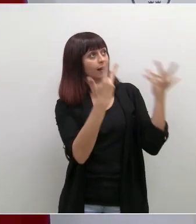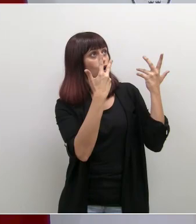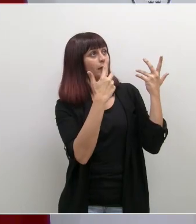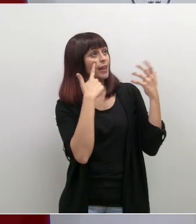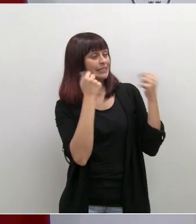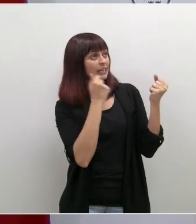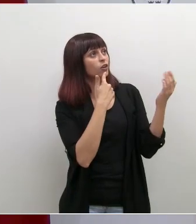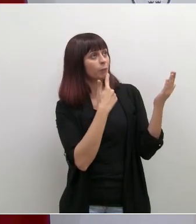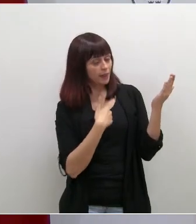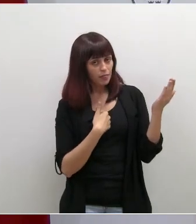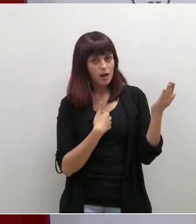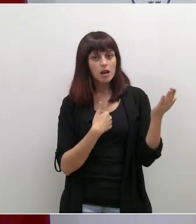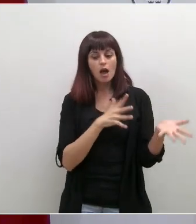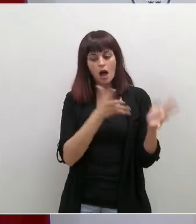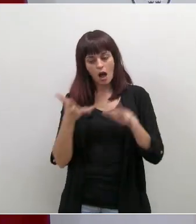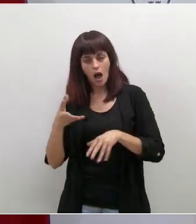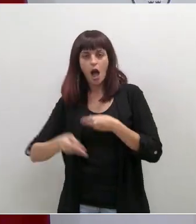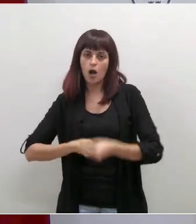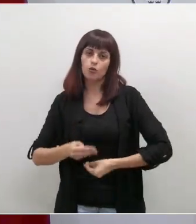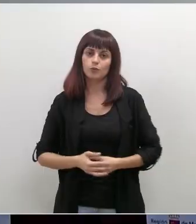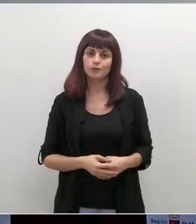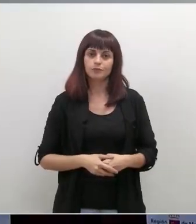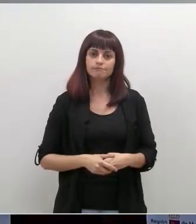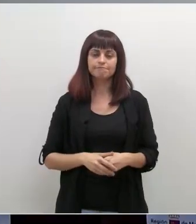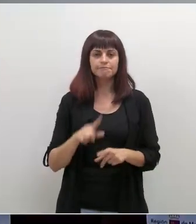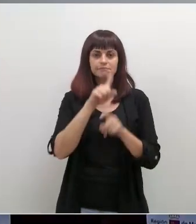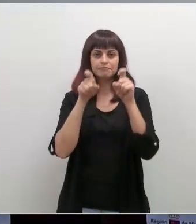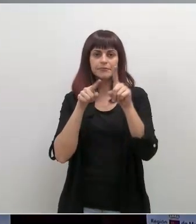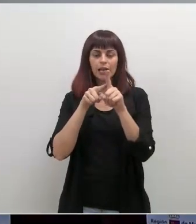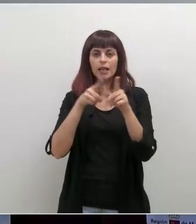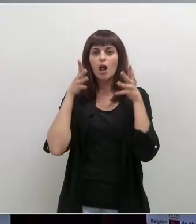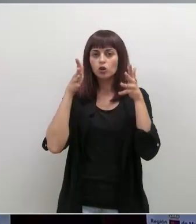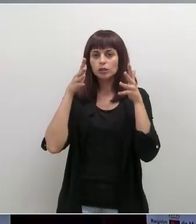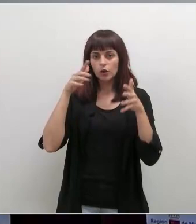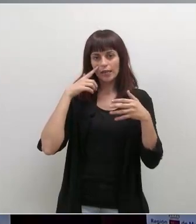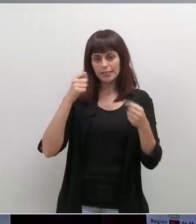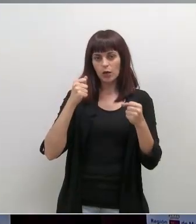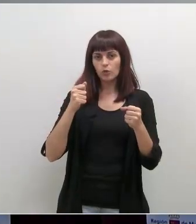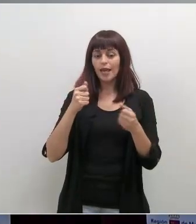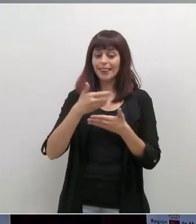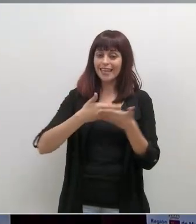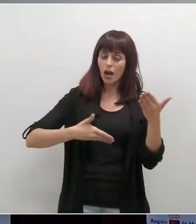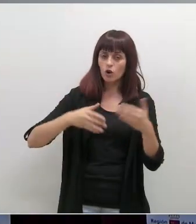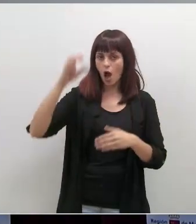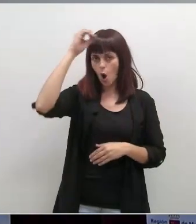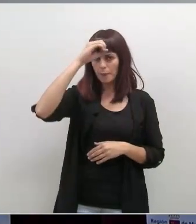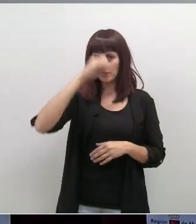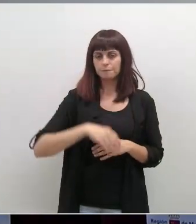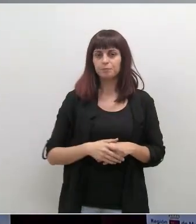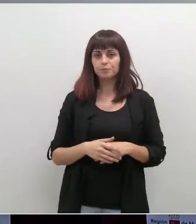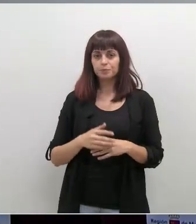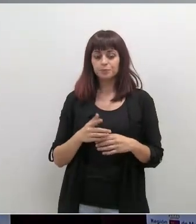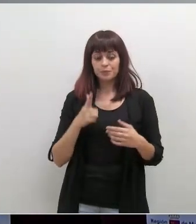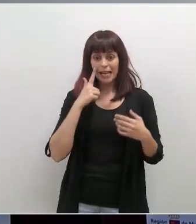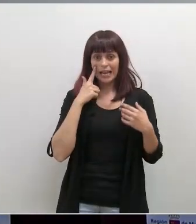autoridades sanitarias, se llevará a cabo. Pregunta para el consejero de Salud de Diario La Opinión. ¿Ha constatado Salud en los últimos